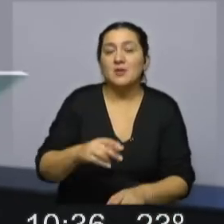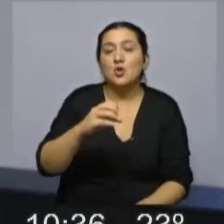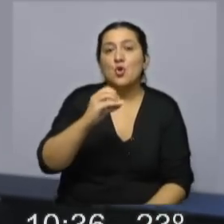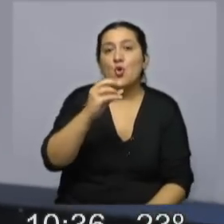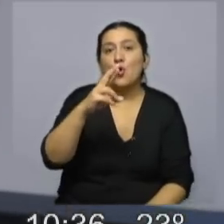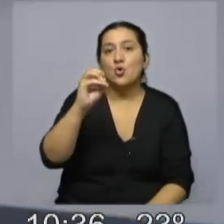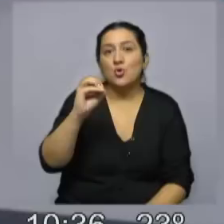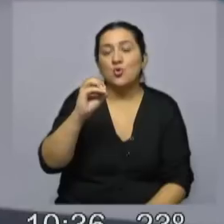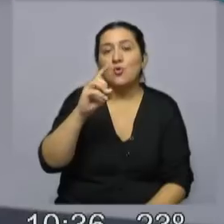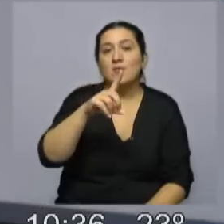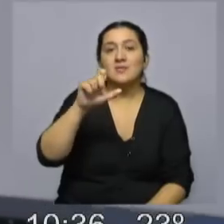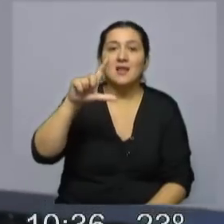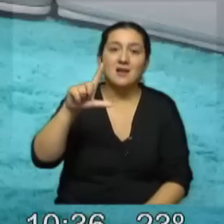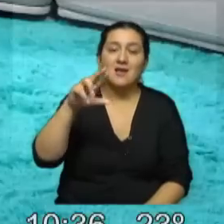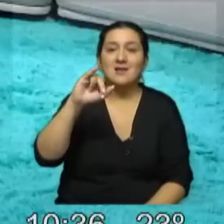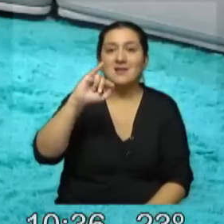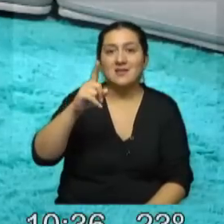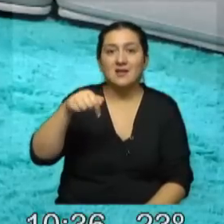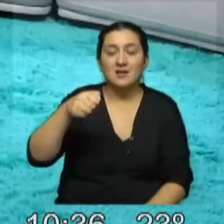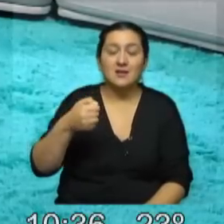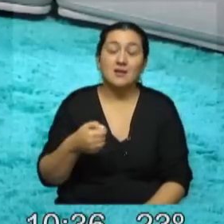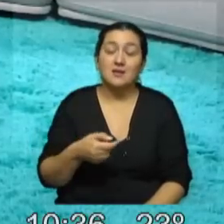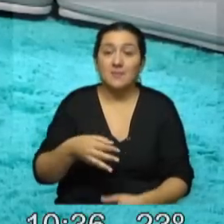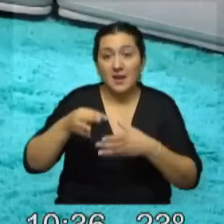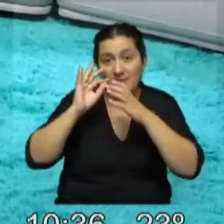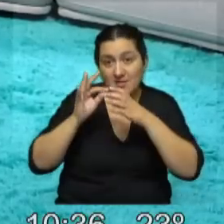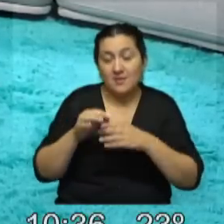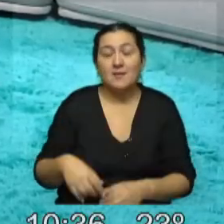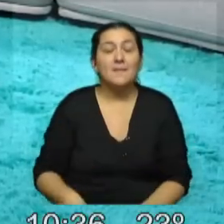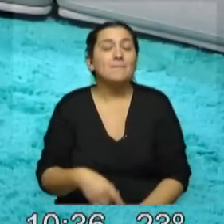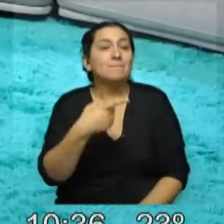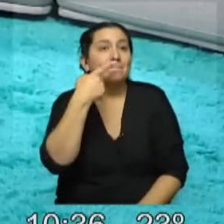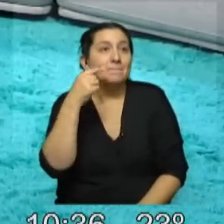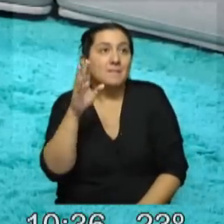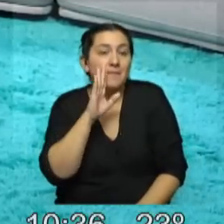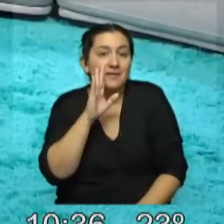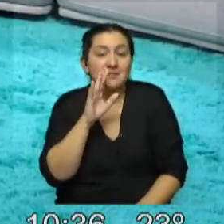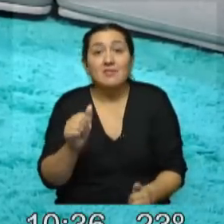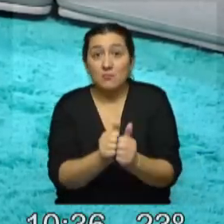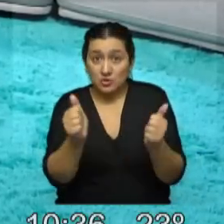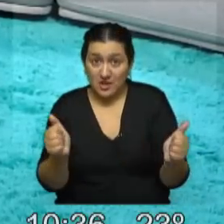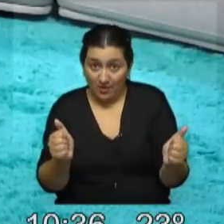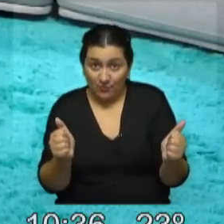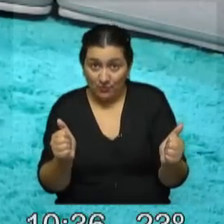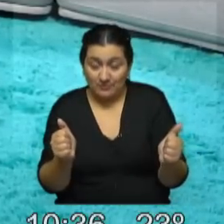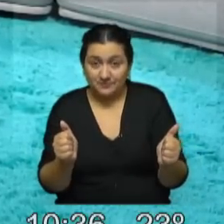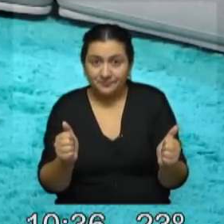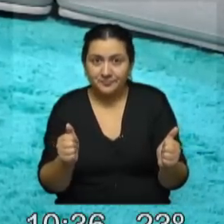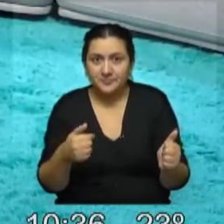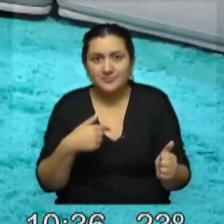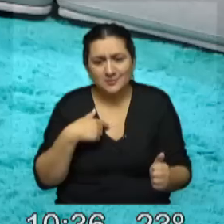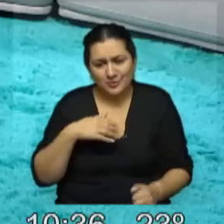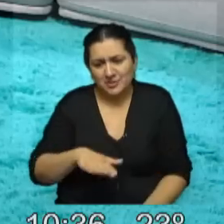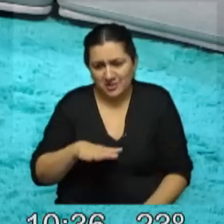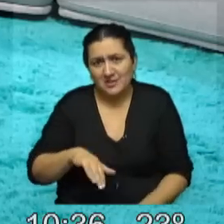Oh sí Bueno mis padres me llevaban mis papás estaban divorciados desde que yo